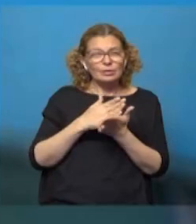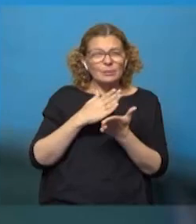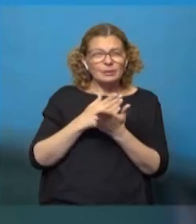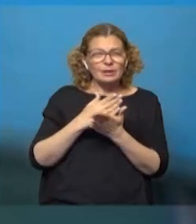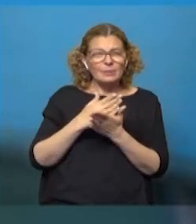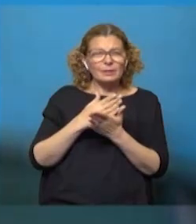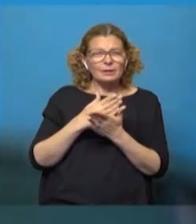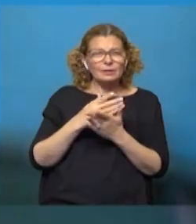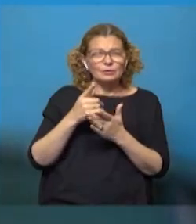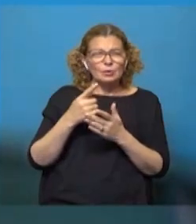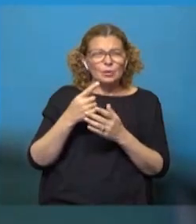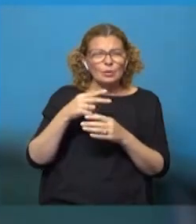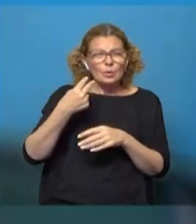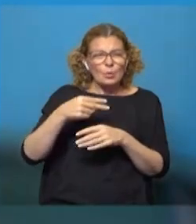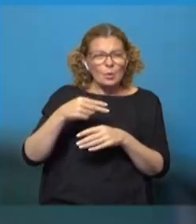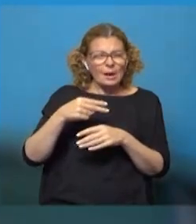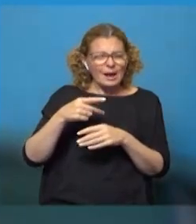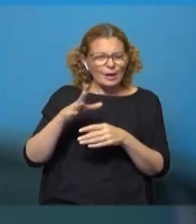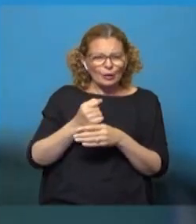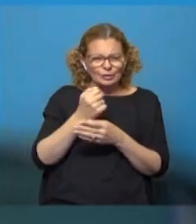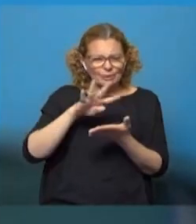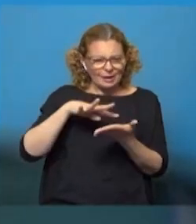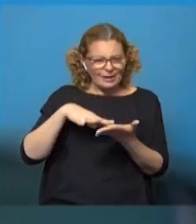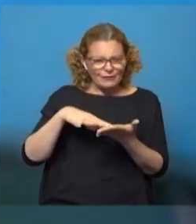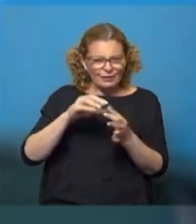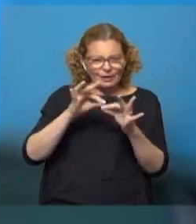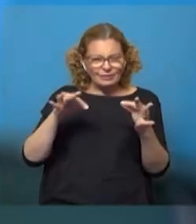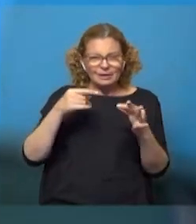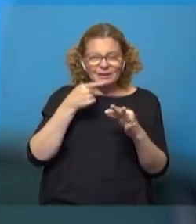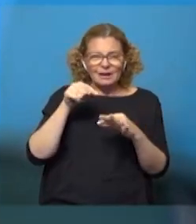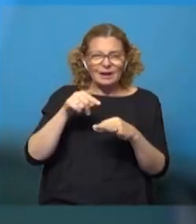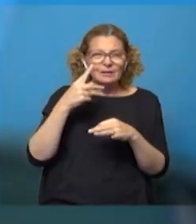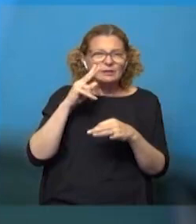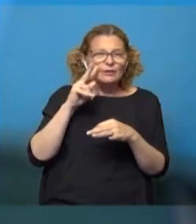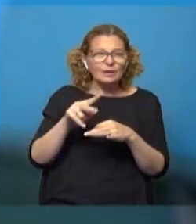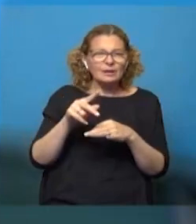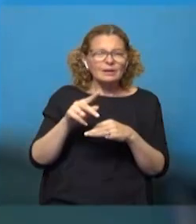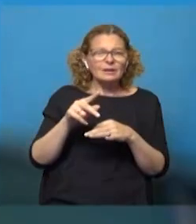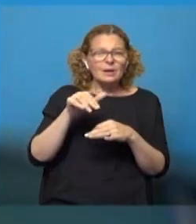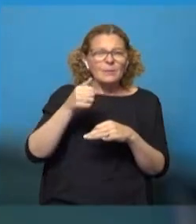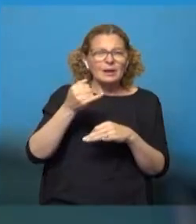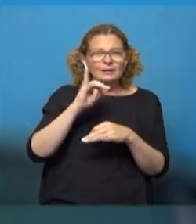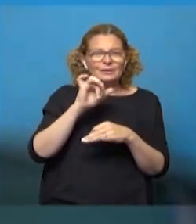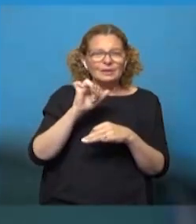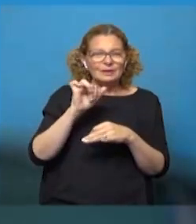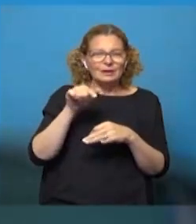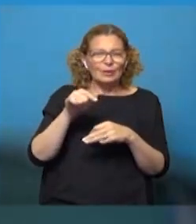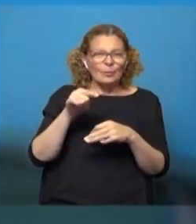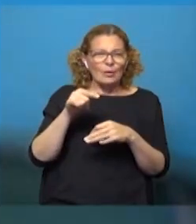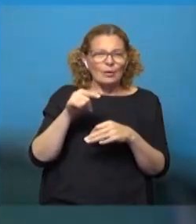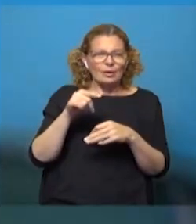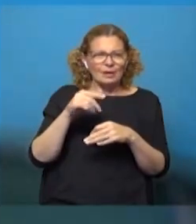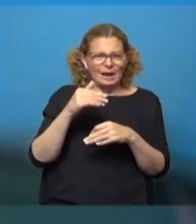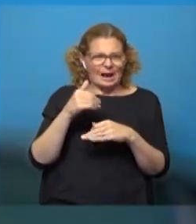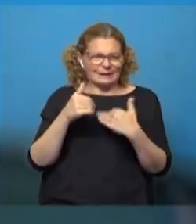está flechado a la izquierda nunca encontré una frase sacada de un libro mío que dijera acá se ve que Carlos demás está flechado hacia la izquierda